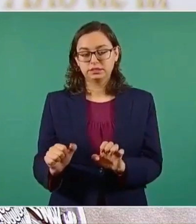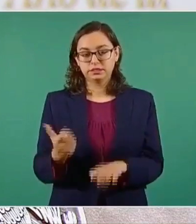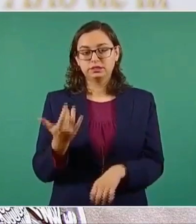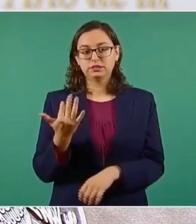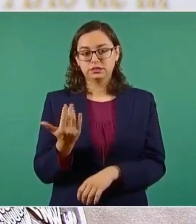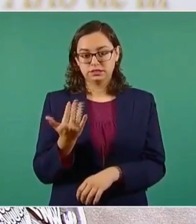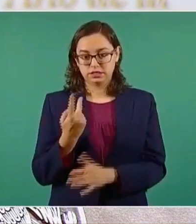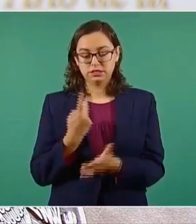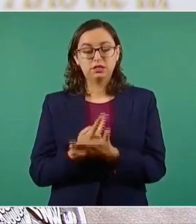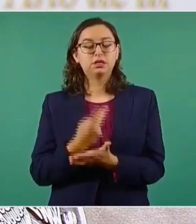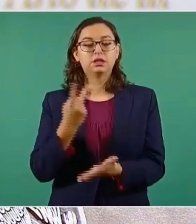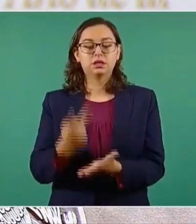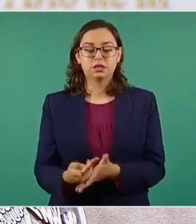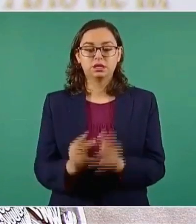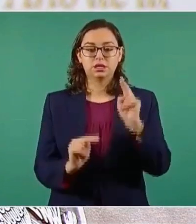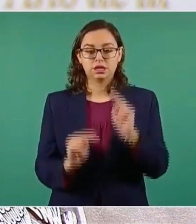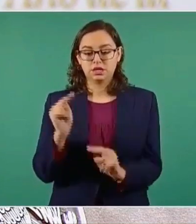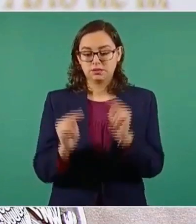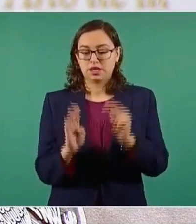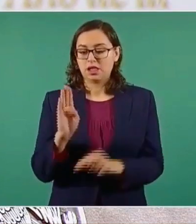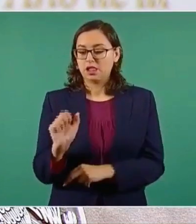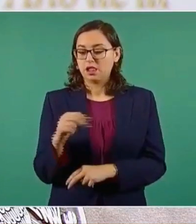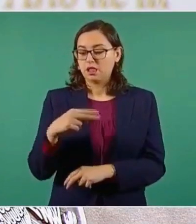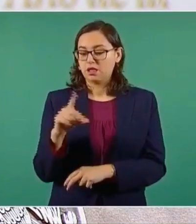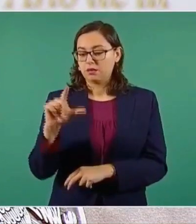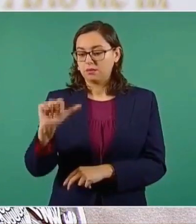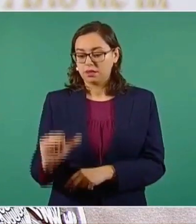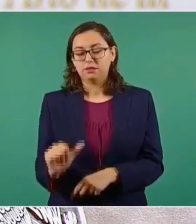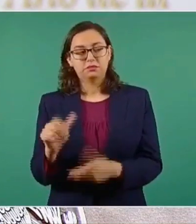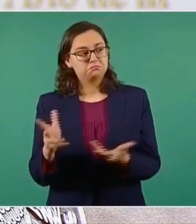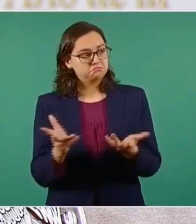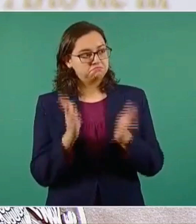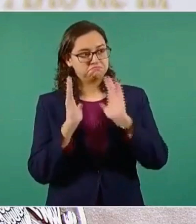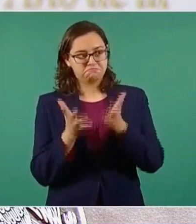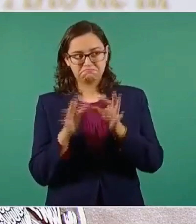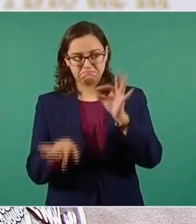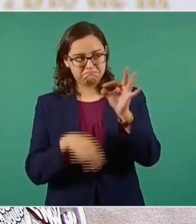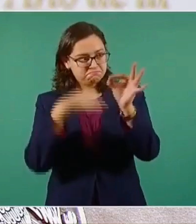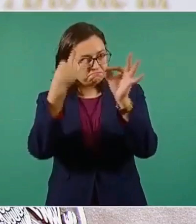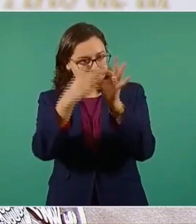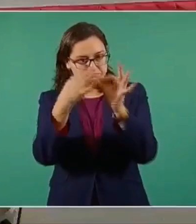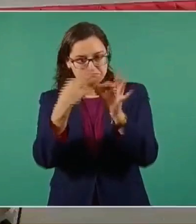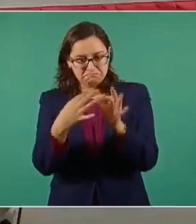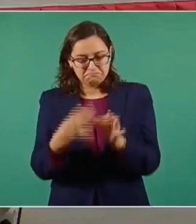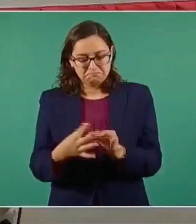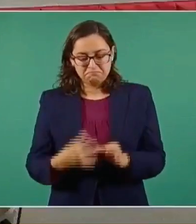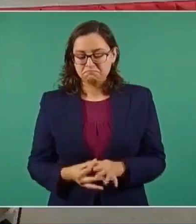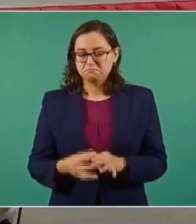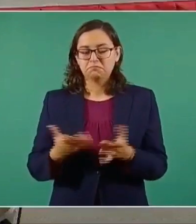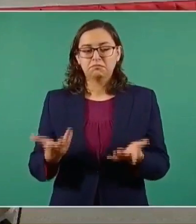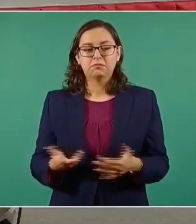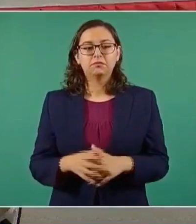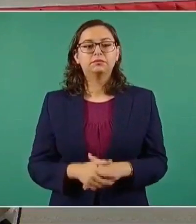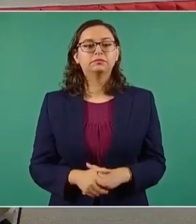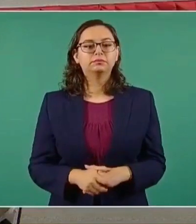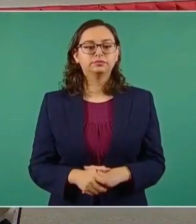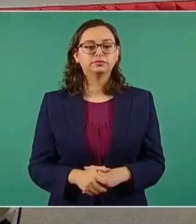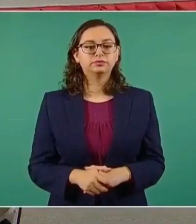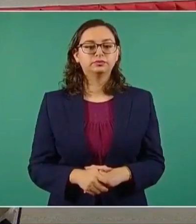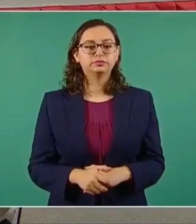en grado banda, cumpliendo así lo solicitado por usted por medio del Consejo de la Condecoración Miguel